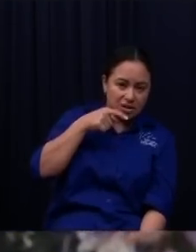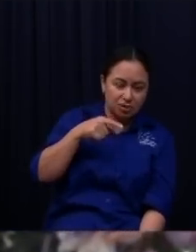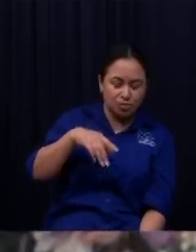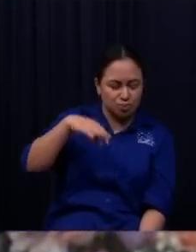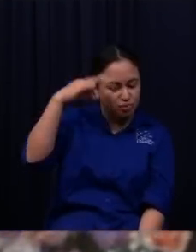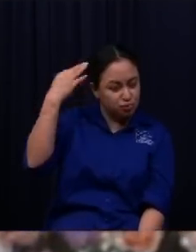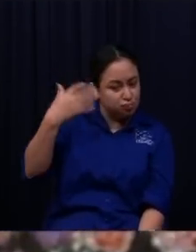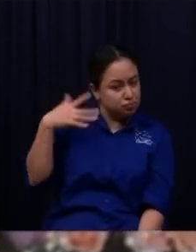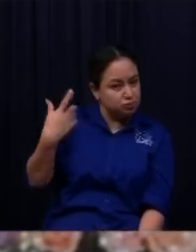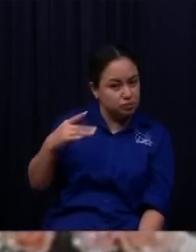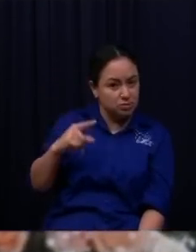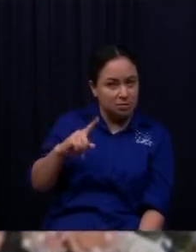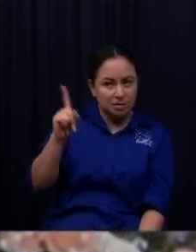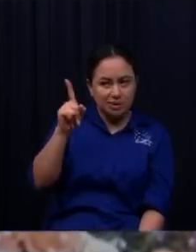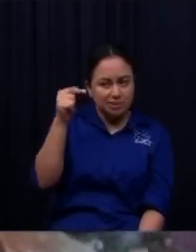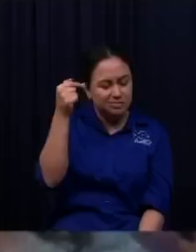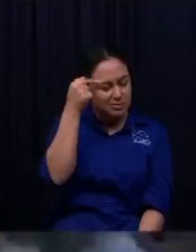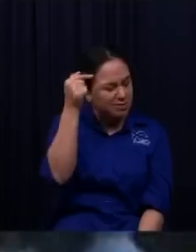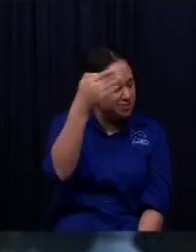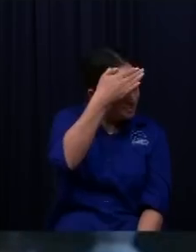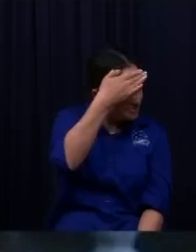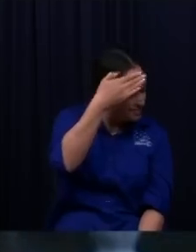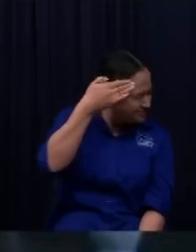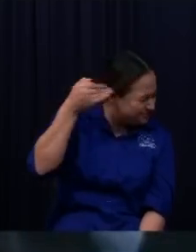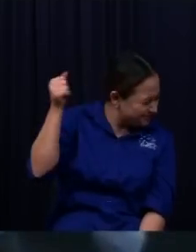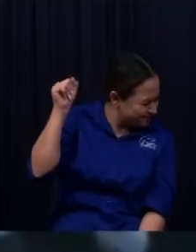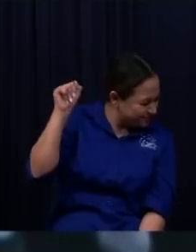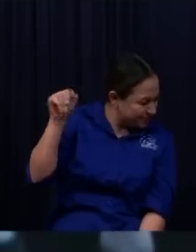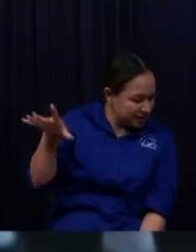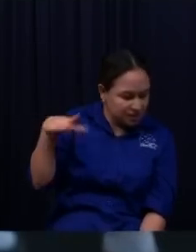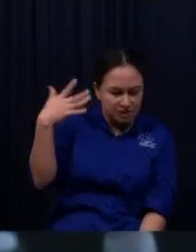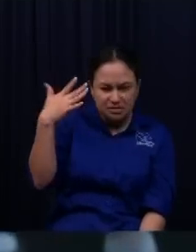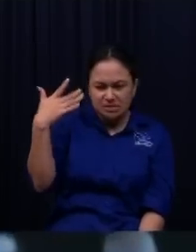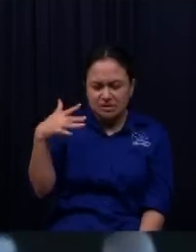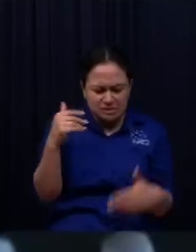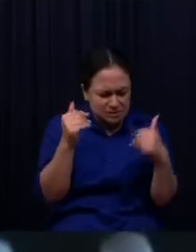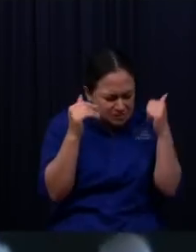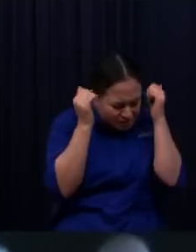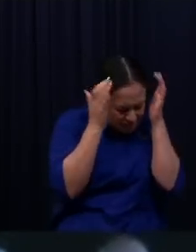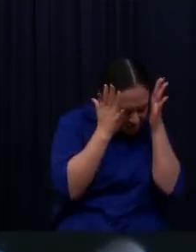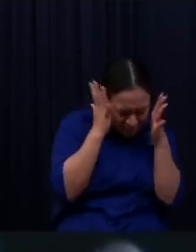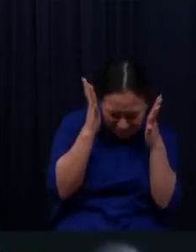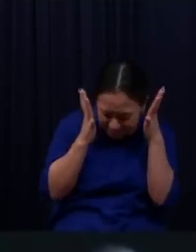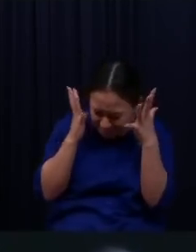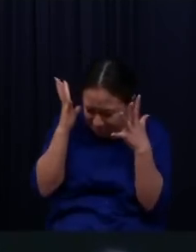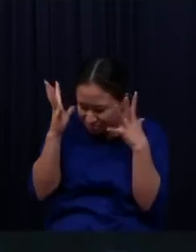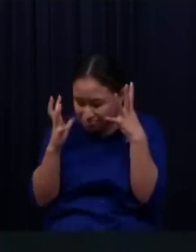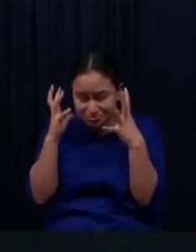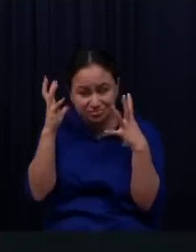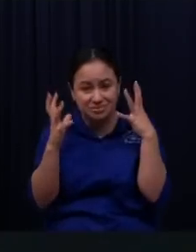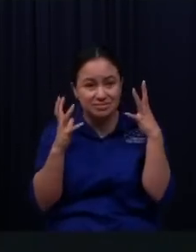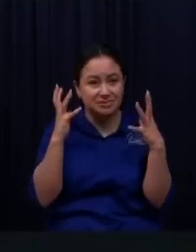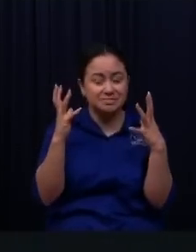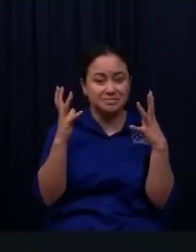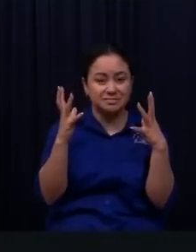que no se le quita de la mente, que lo hace sudar, que la gente le dice,